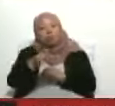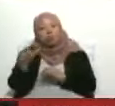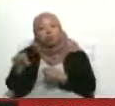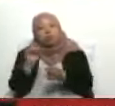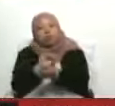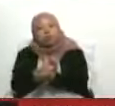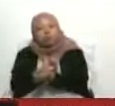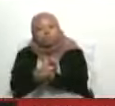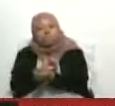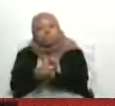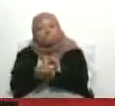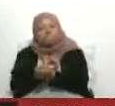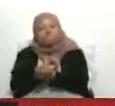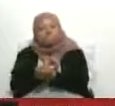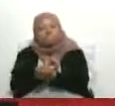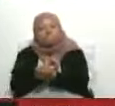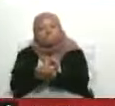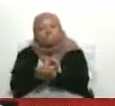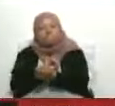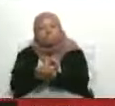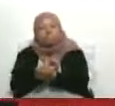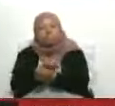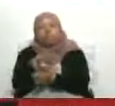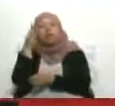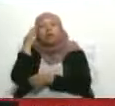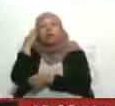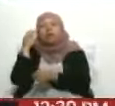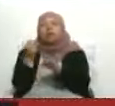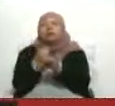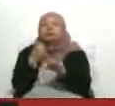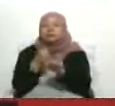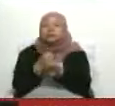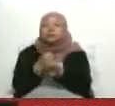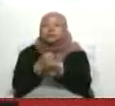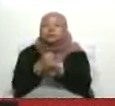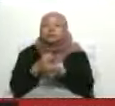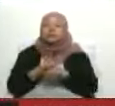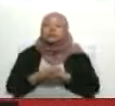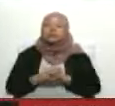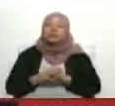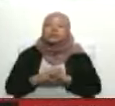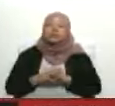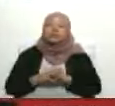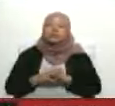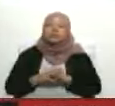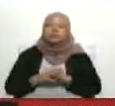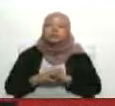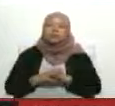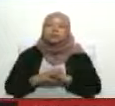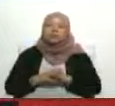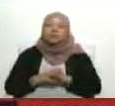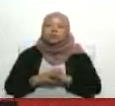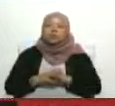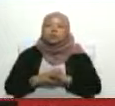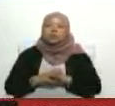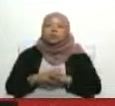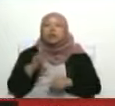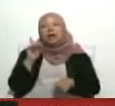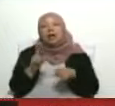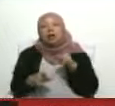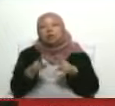hasta las metras, metidos, créanme, en un plan que para